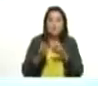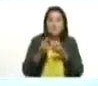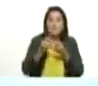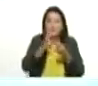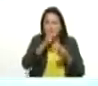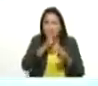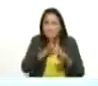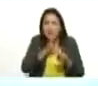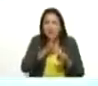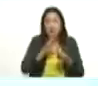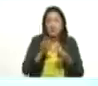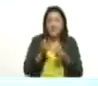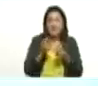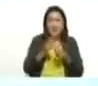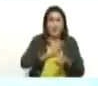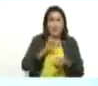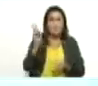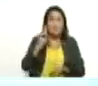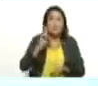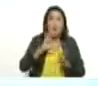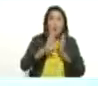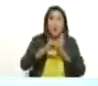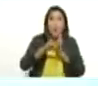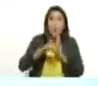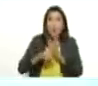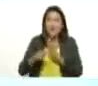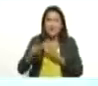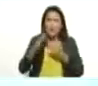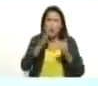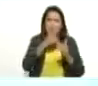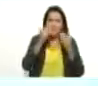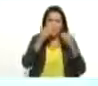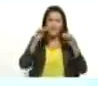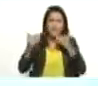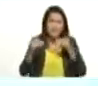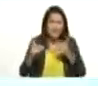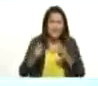acción ilegal. Una acción inmoral